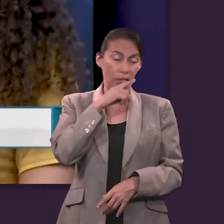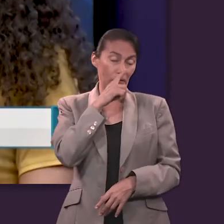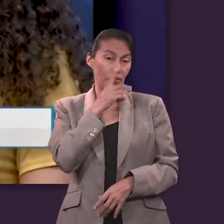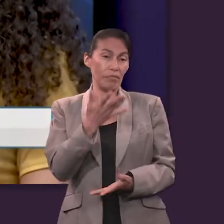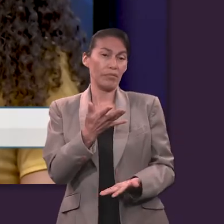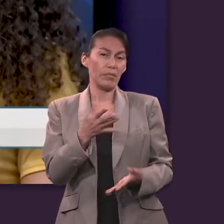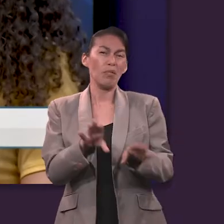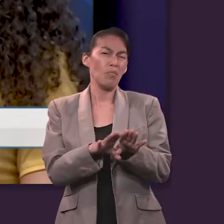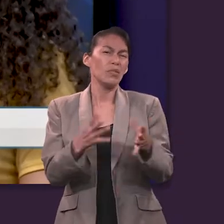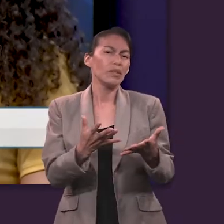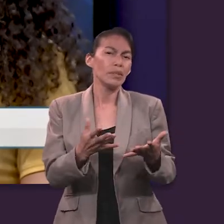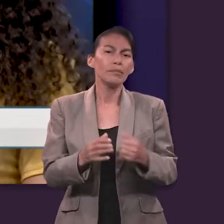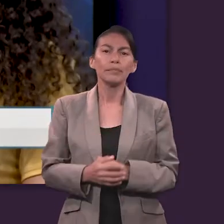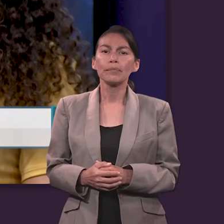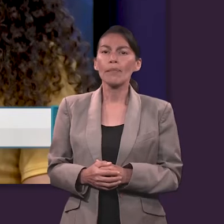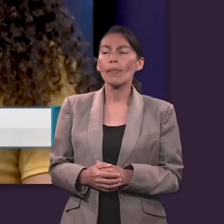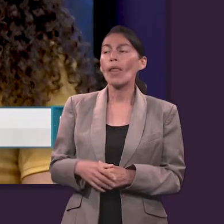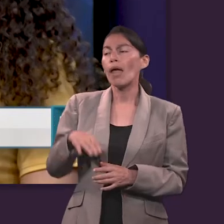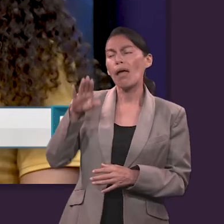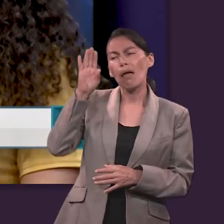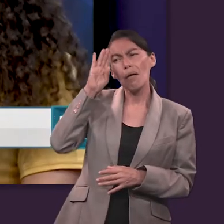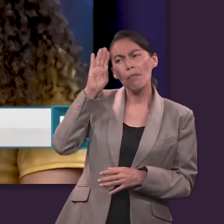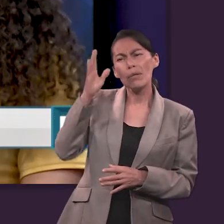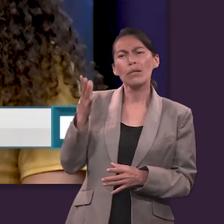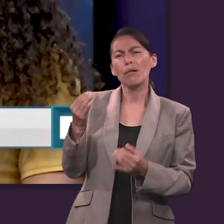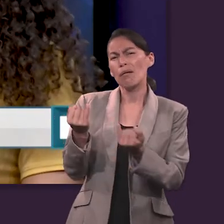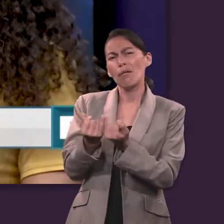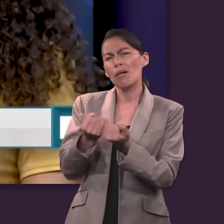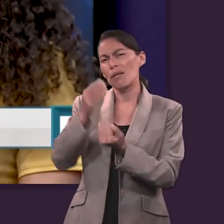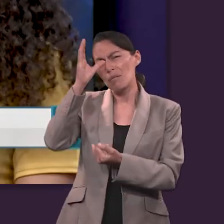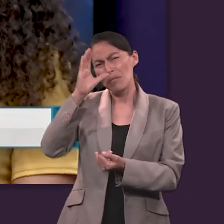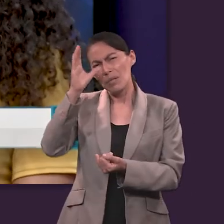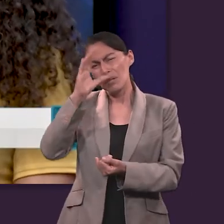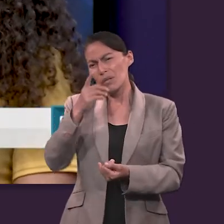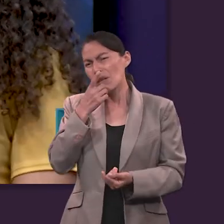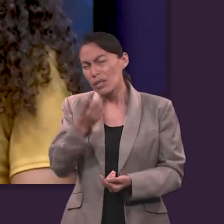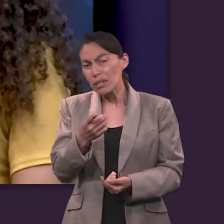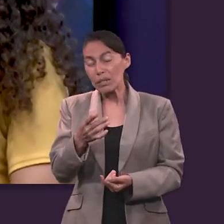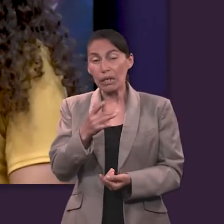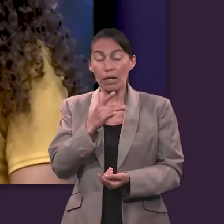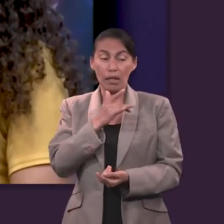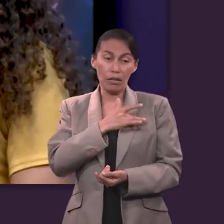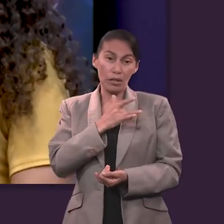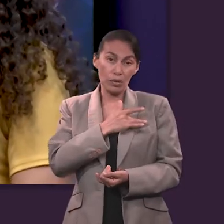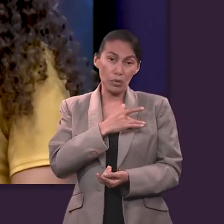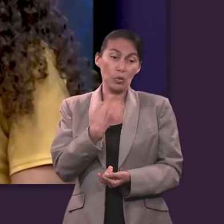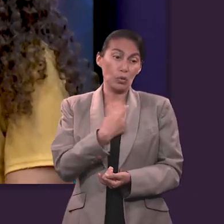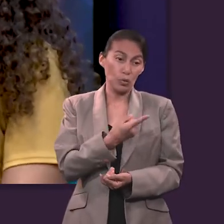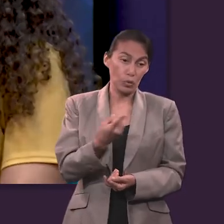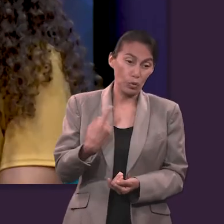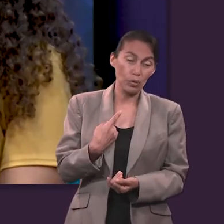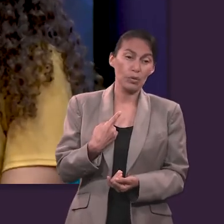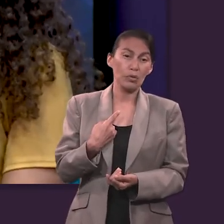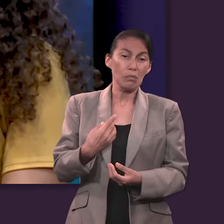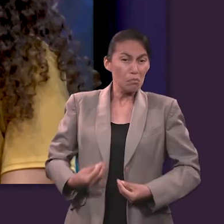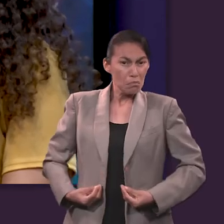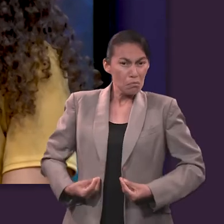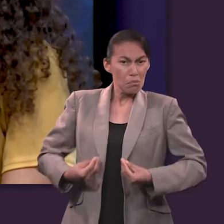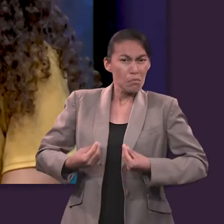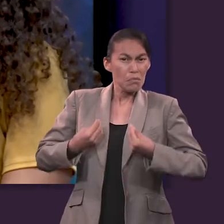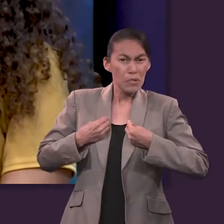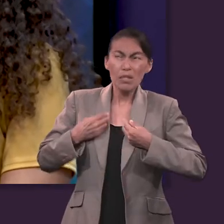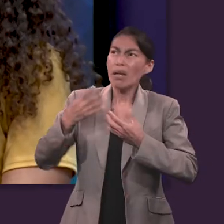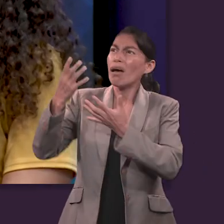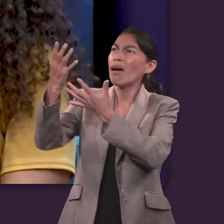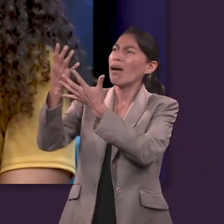como decía Chipri, por nuestro corazón. No basta con la teoría, sino que tenemos que pasar a la práctica. Cuando nuestras